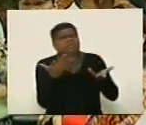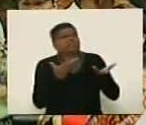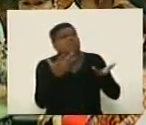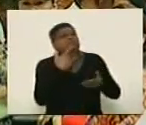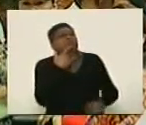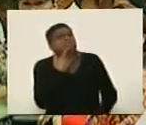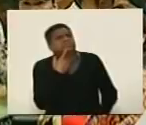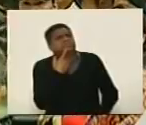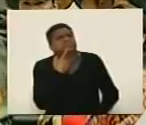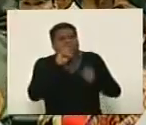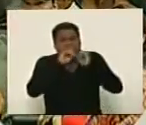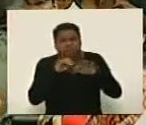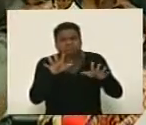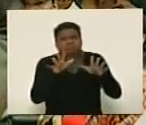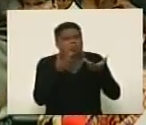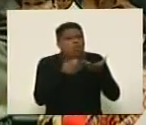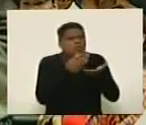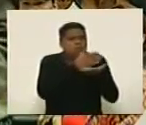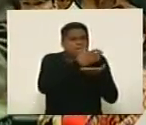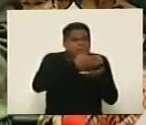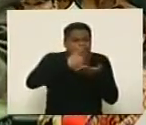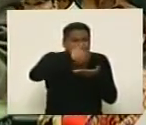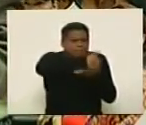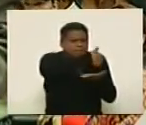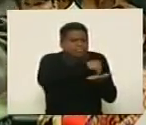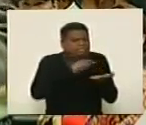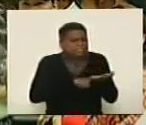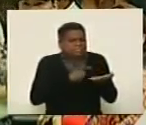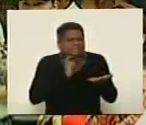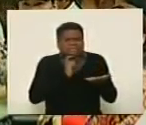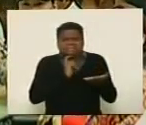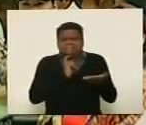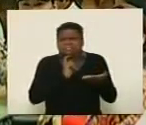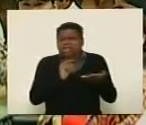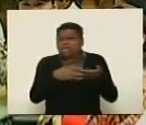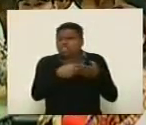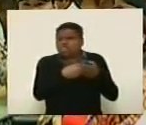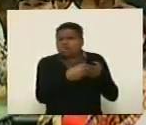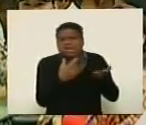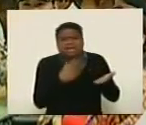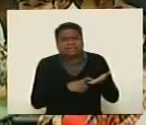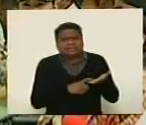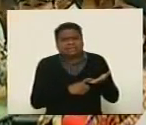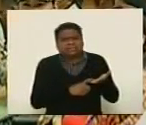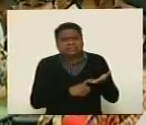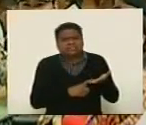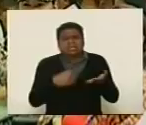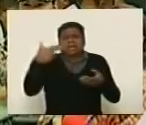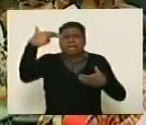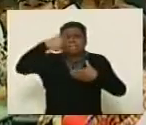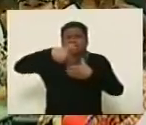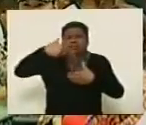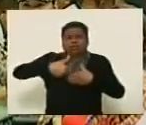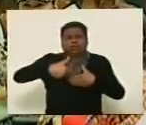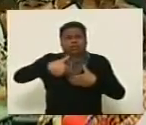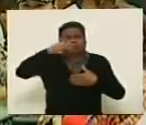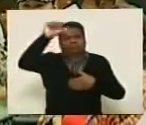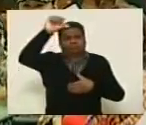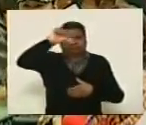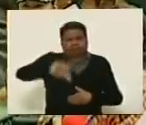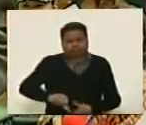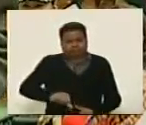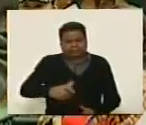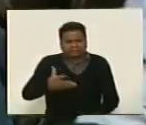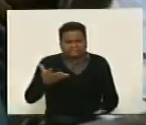iba, porque eran muy pocos los que estaban entrando por la caída de los precios del petróleo, la caída